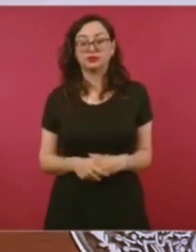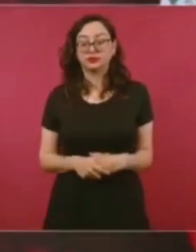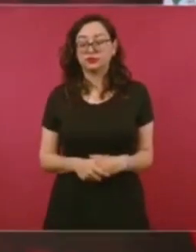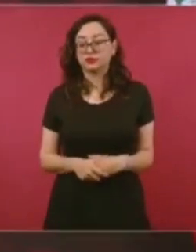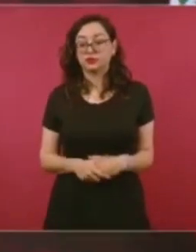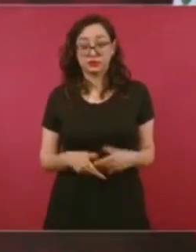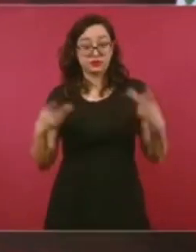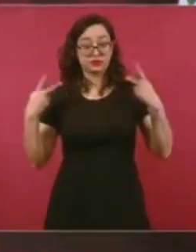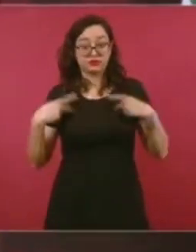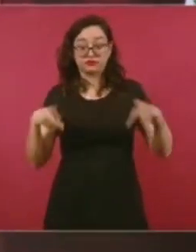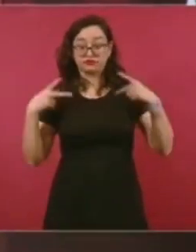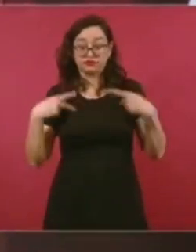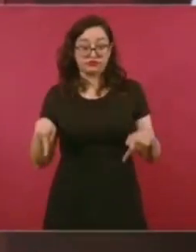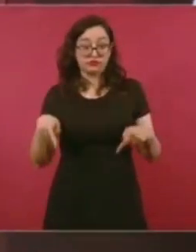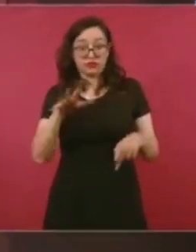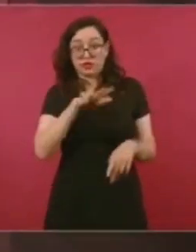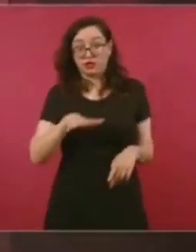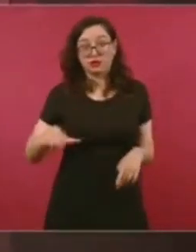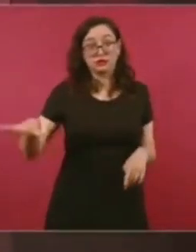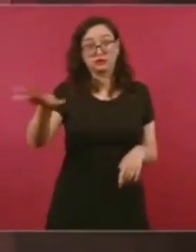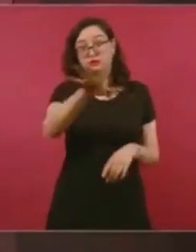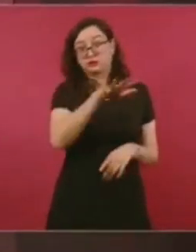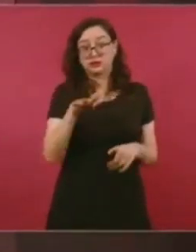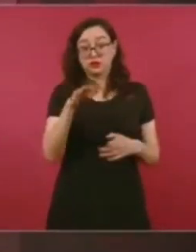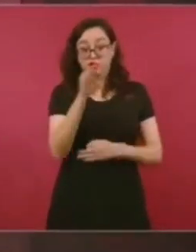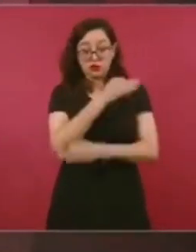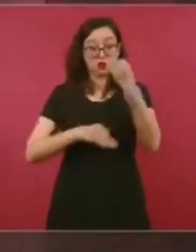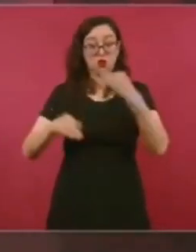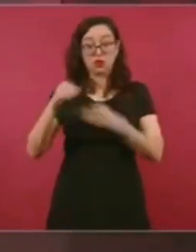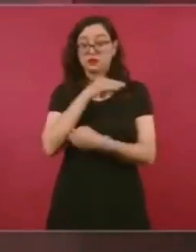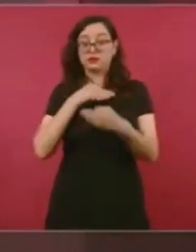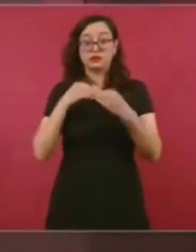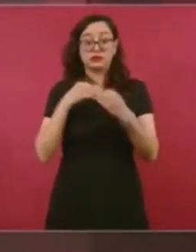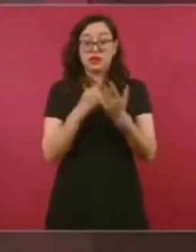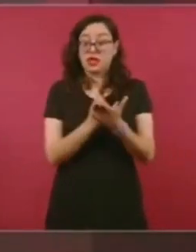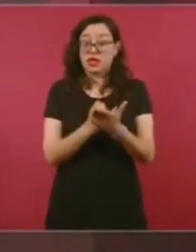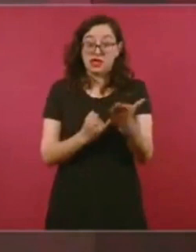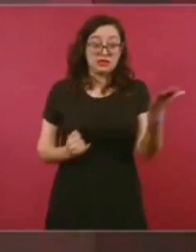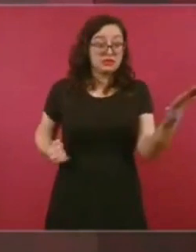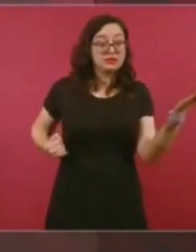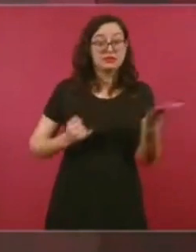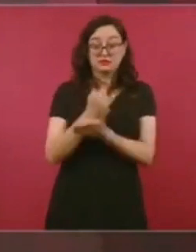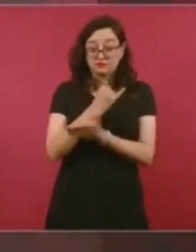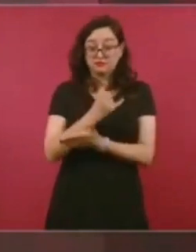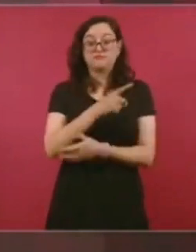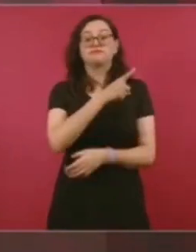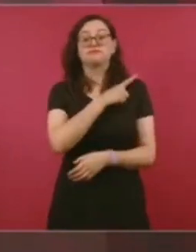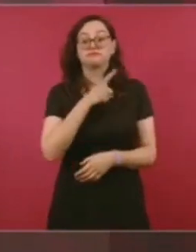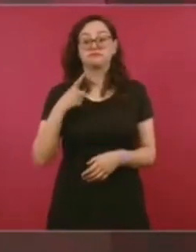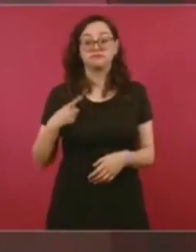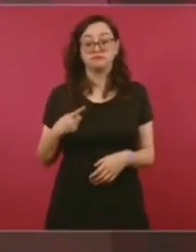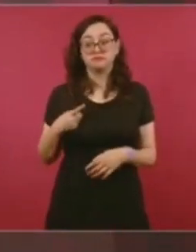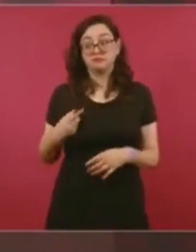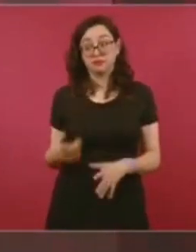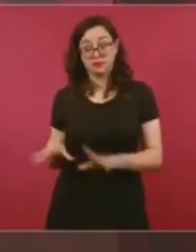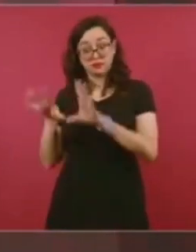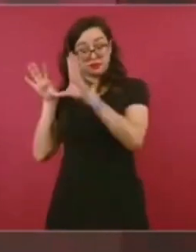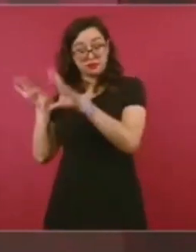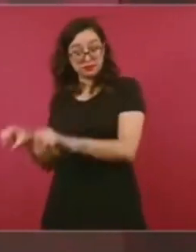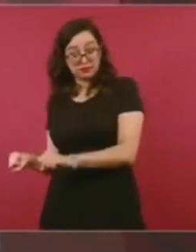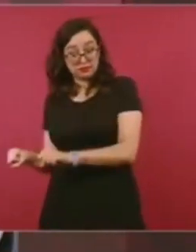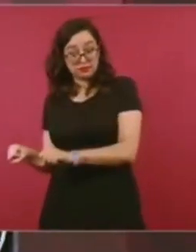presidente López Obrador deja en claro que esta situación forma parte del proceso electoral en el cual la población tendrá que decidir entre la